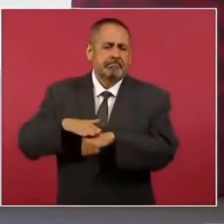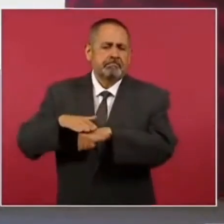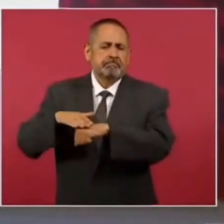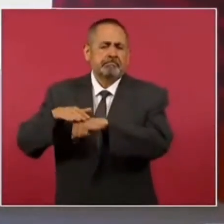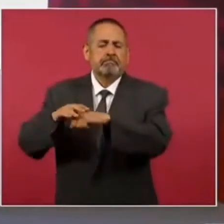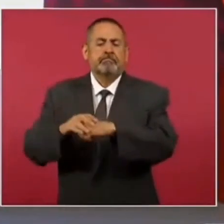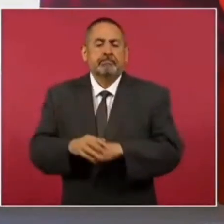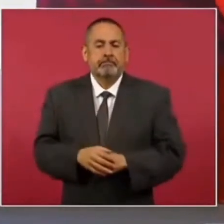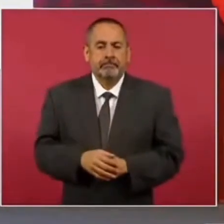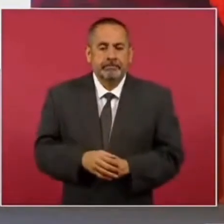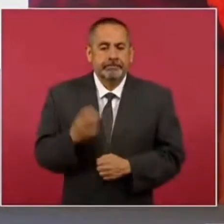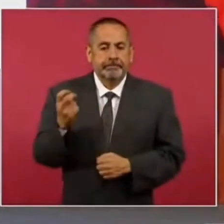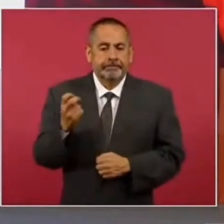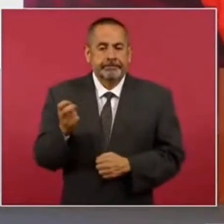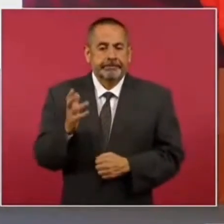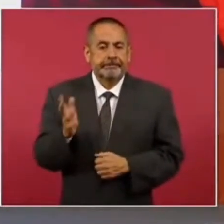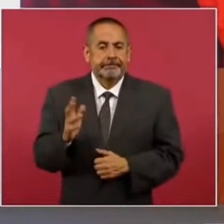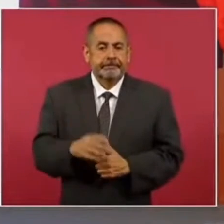Este es ya